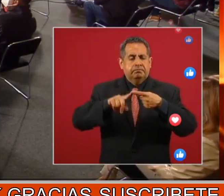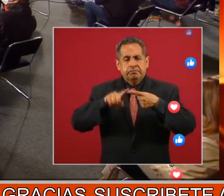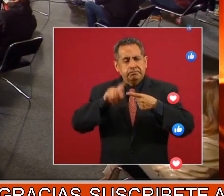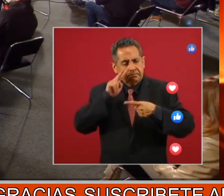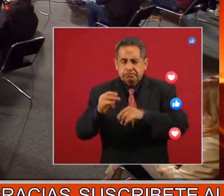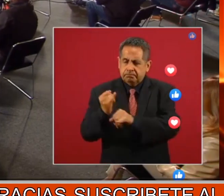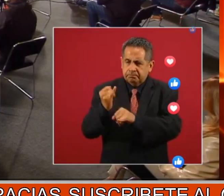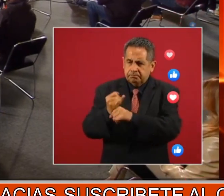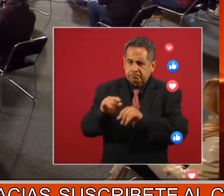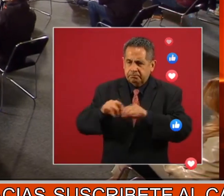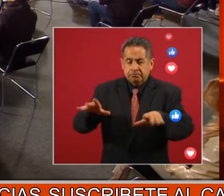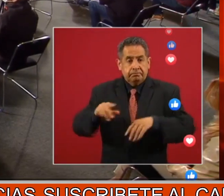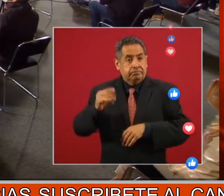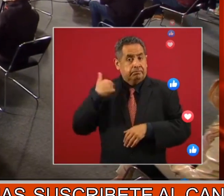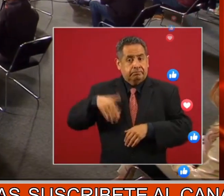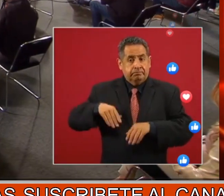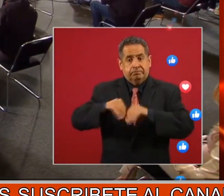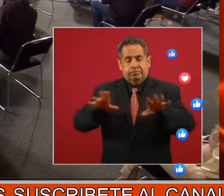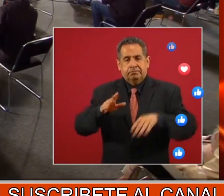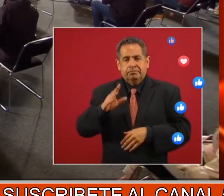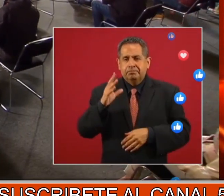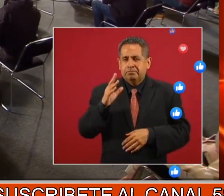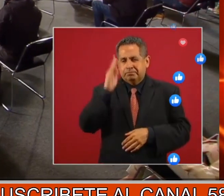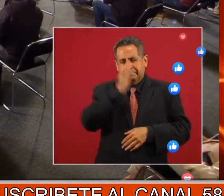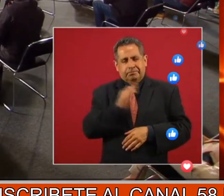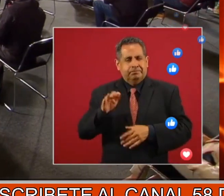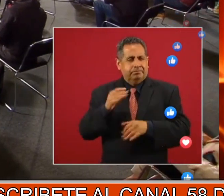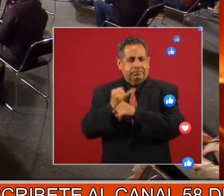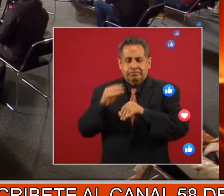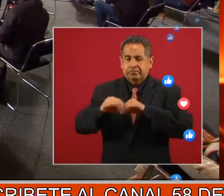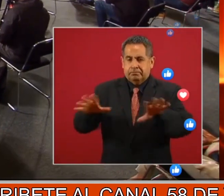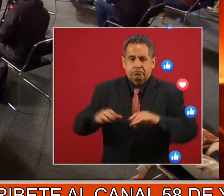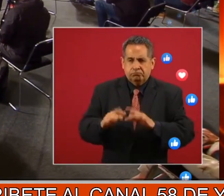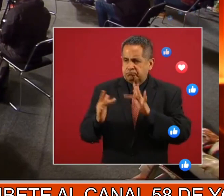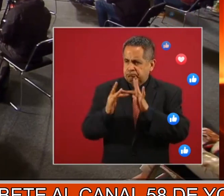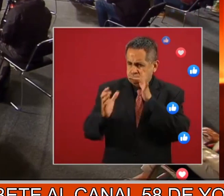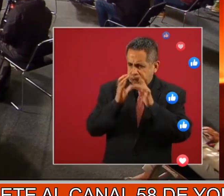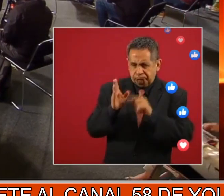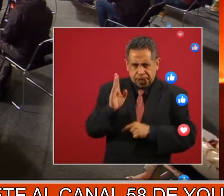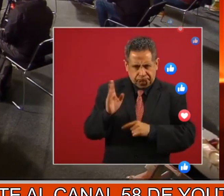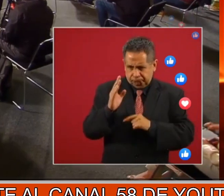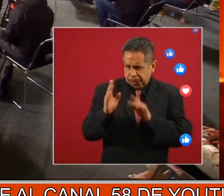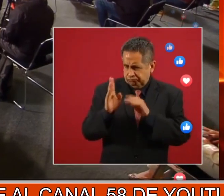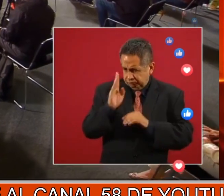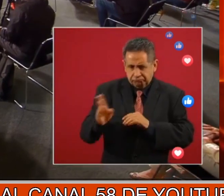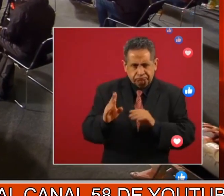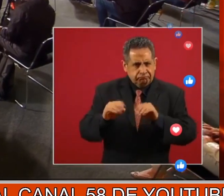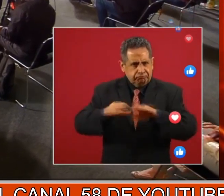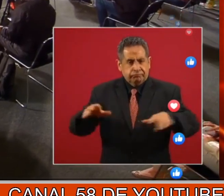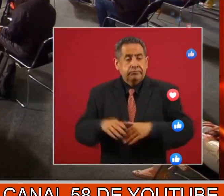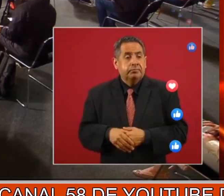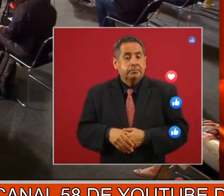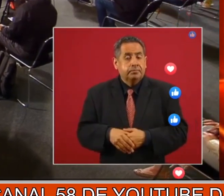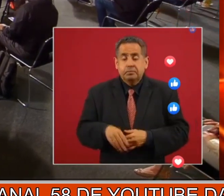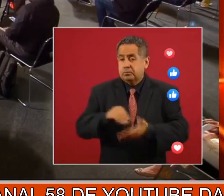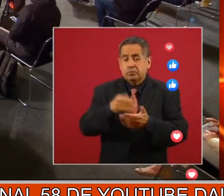sociales, después de que se anunció, usted dice, bendita redes sociales, obviamente, pues, comunicación directa, que hay nuevamente inconformidad